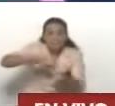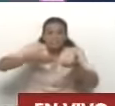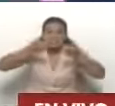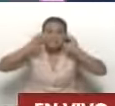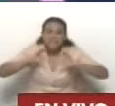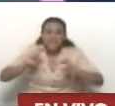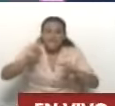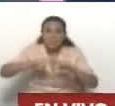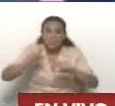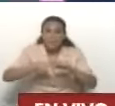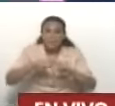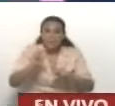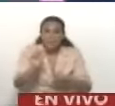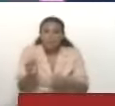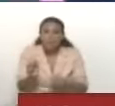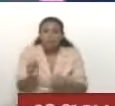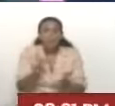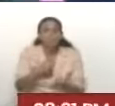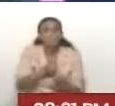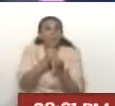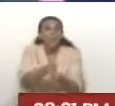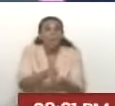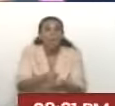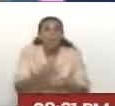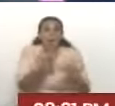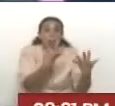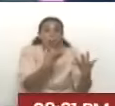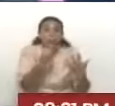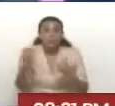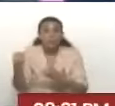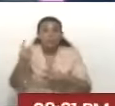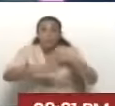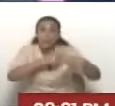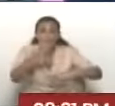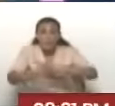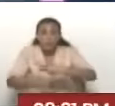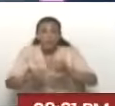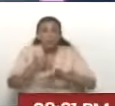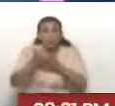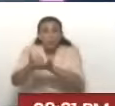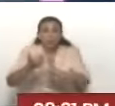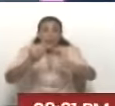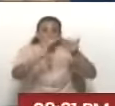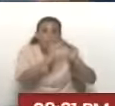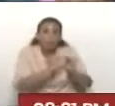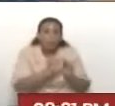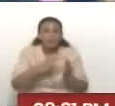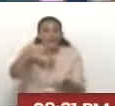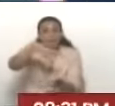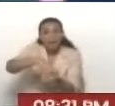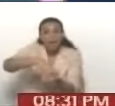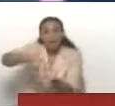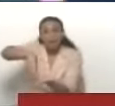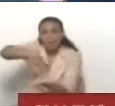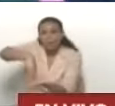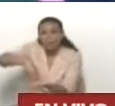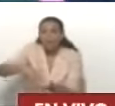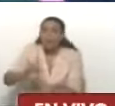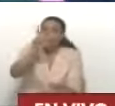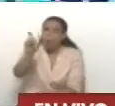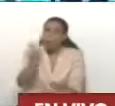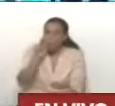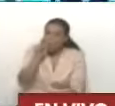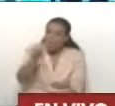frijol. Y con ella pudimos financiar a más de 800 productores comuneros del estado de Monagas, pero que sea Germán quien le